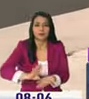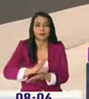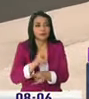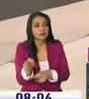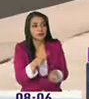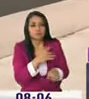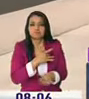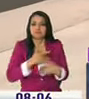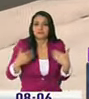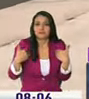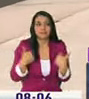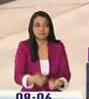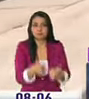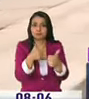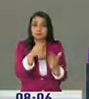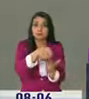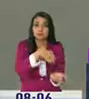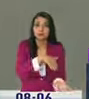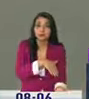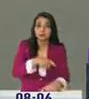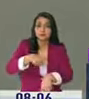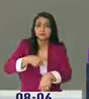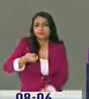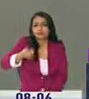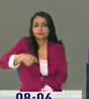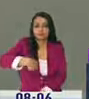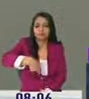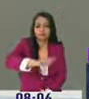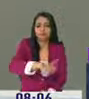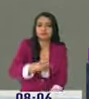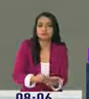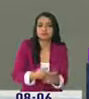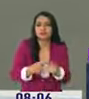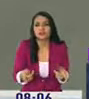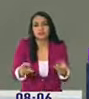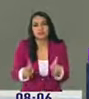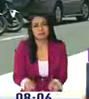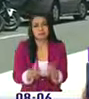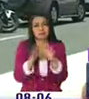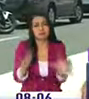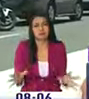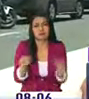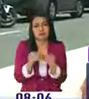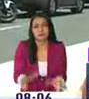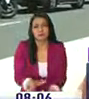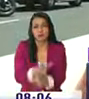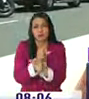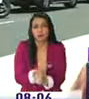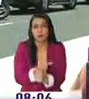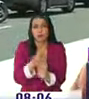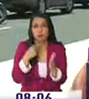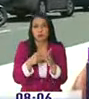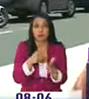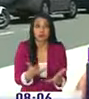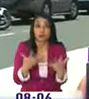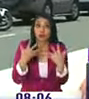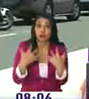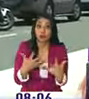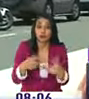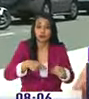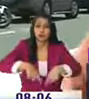ojos el proyecto, explican que sus tiempos se reducirán, pero también solicitan seguridad. Yo supongo que con esta obra, pues,